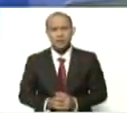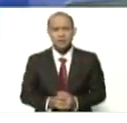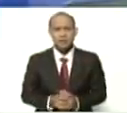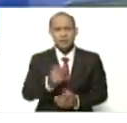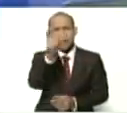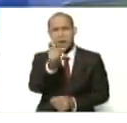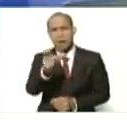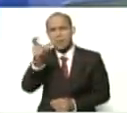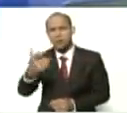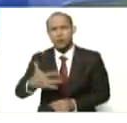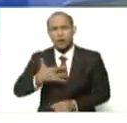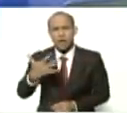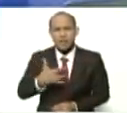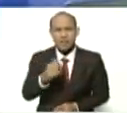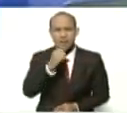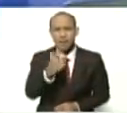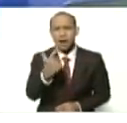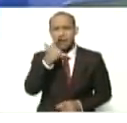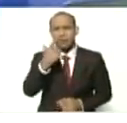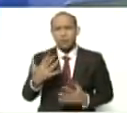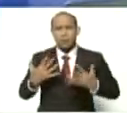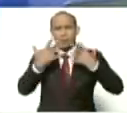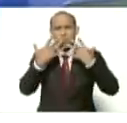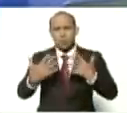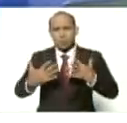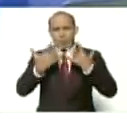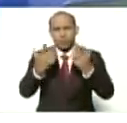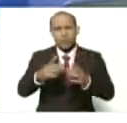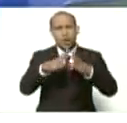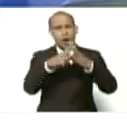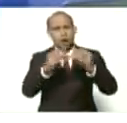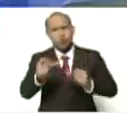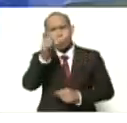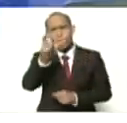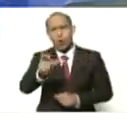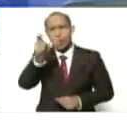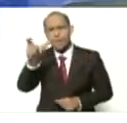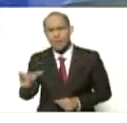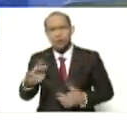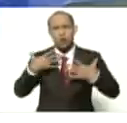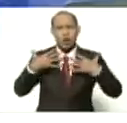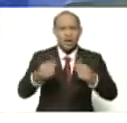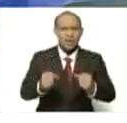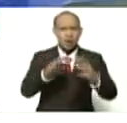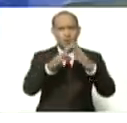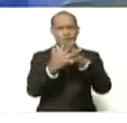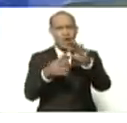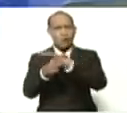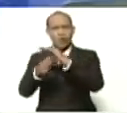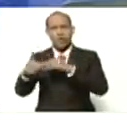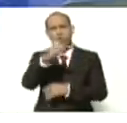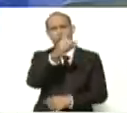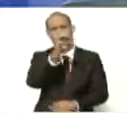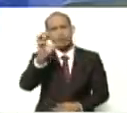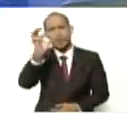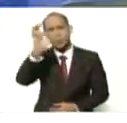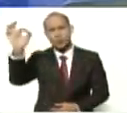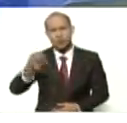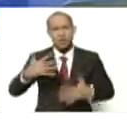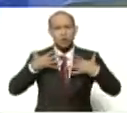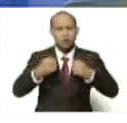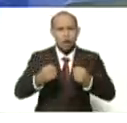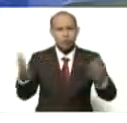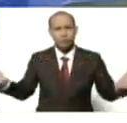pacientes con síntomas respiratorios incluye a todo el personal de salud de barrio adentro 100% salud promotores de salud